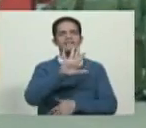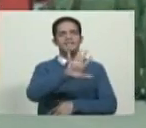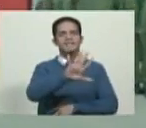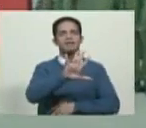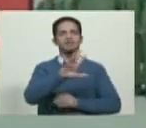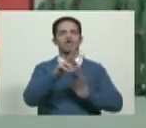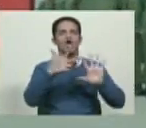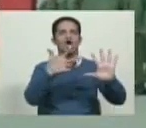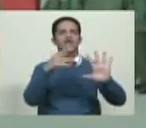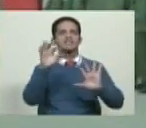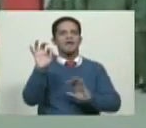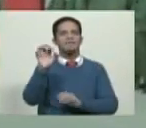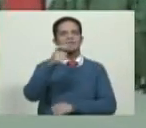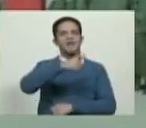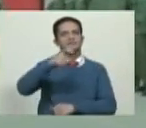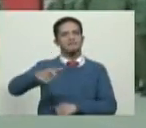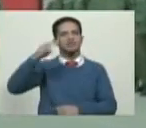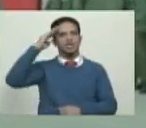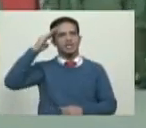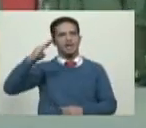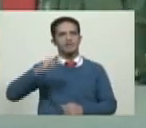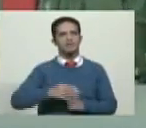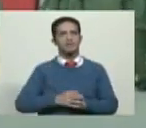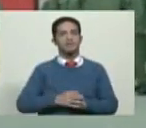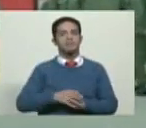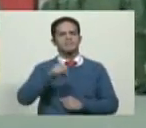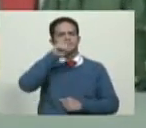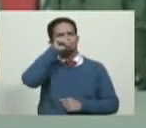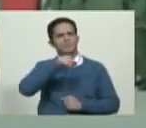4.580 combatientes, chavista,